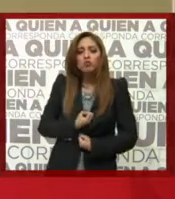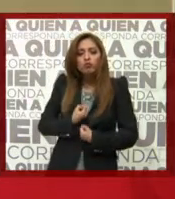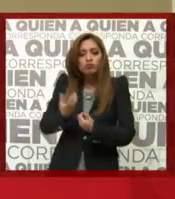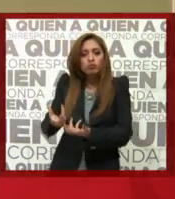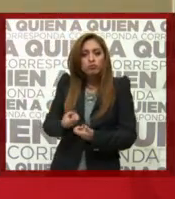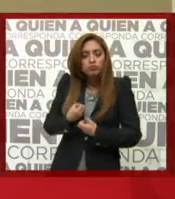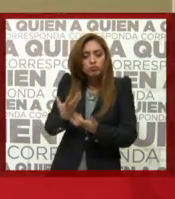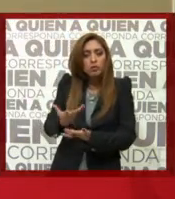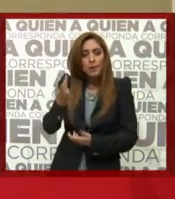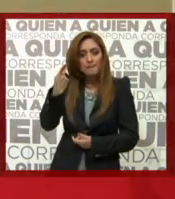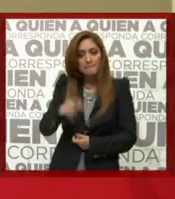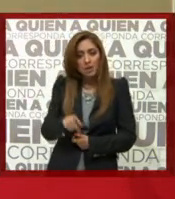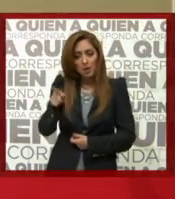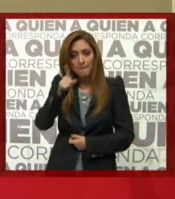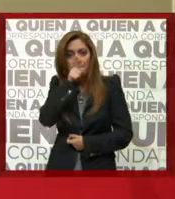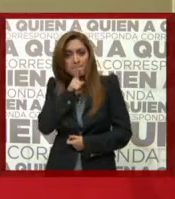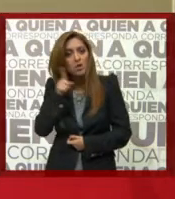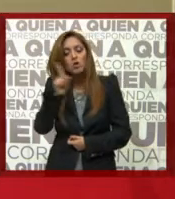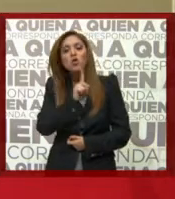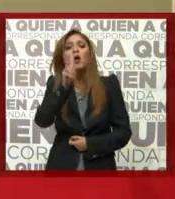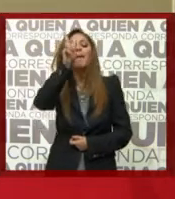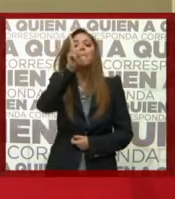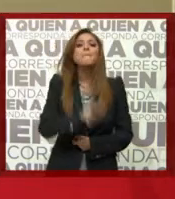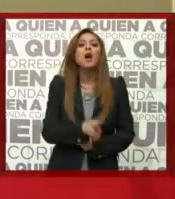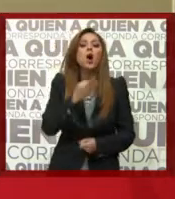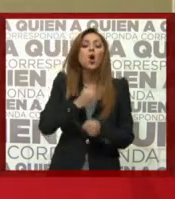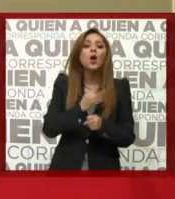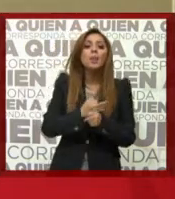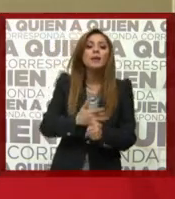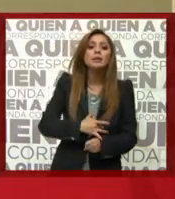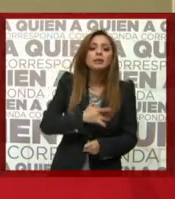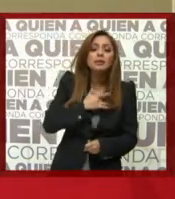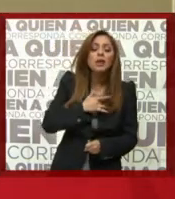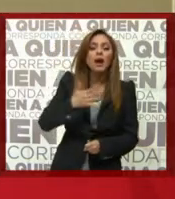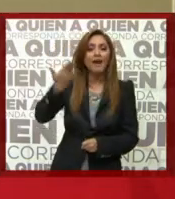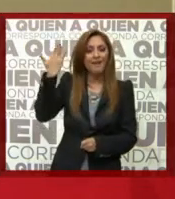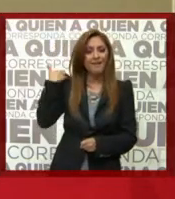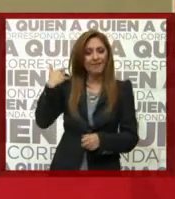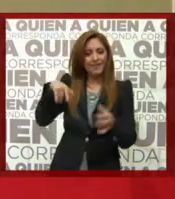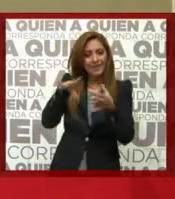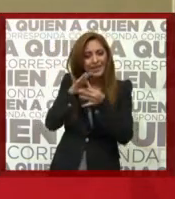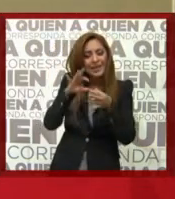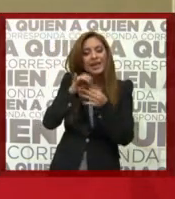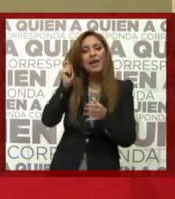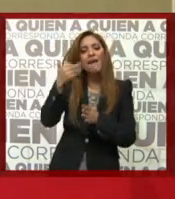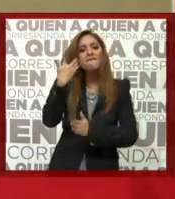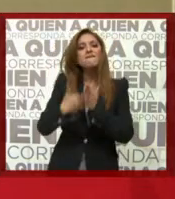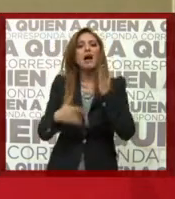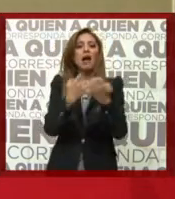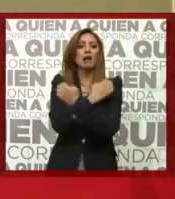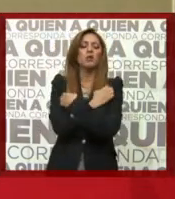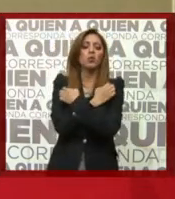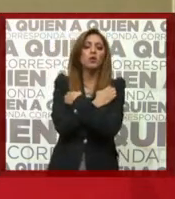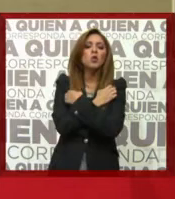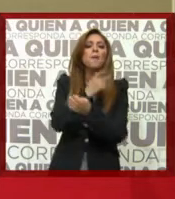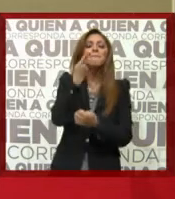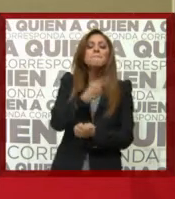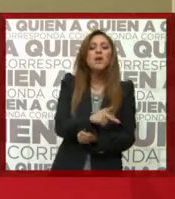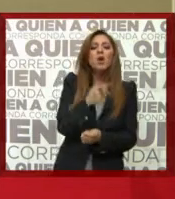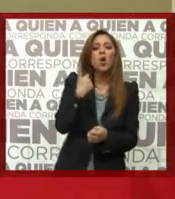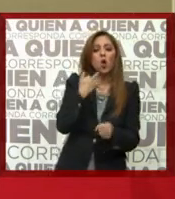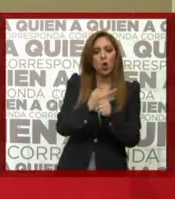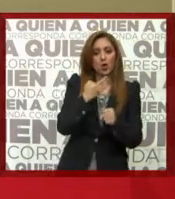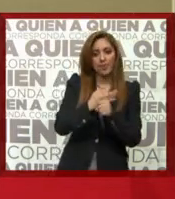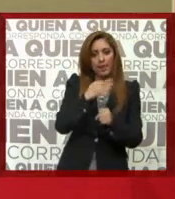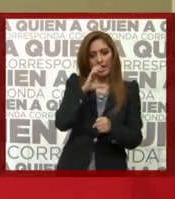viven. No están mintiendo, están dando su realidad. Y es un poquito lo que hablábamos, son problemas de educación. Pero ¿dónde vamos a tener? En el